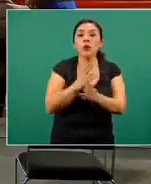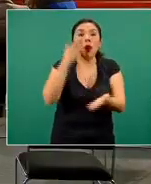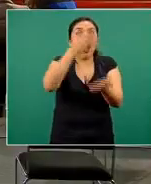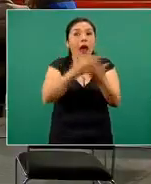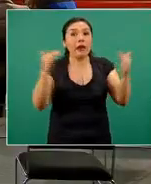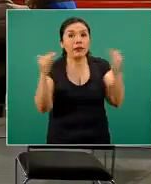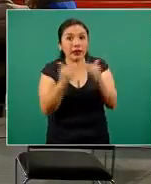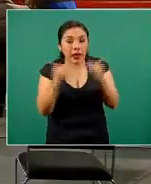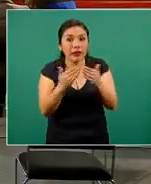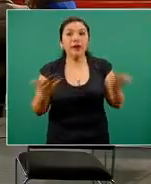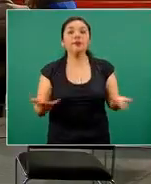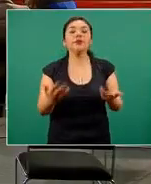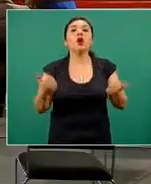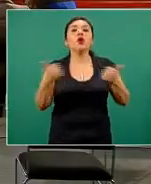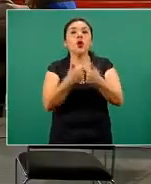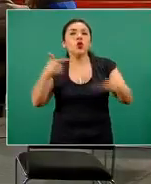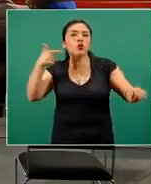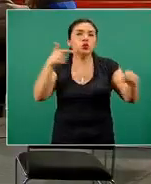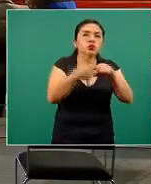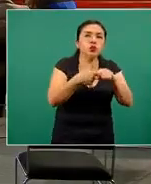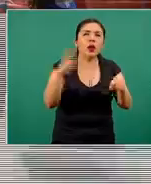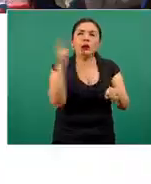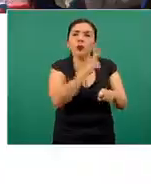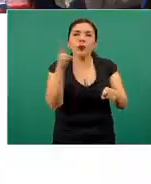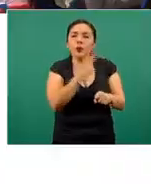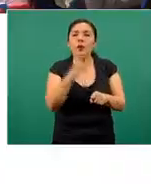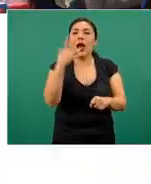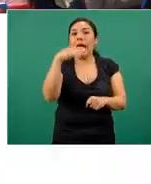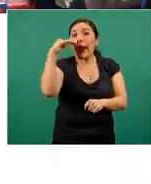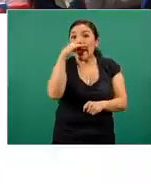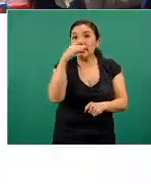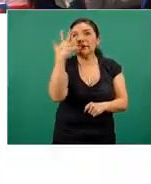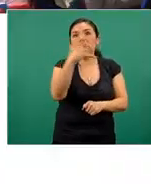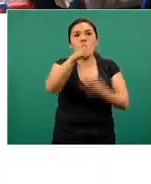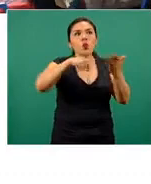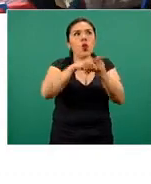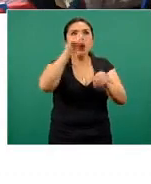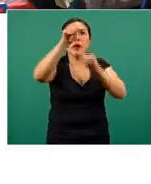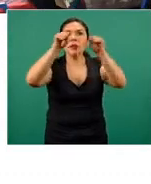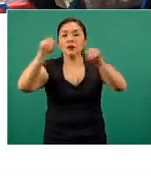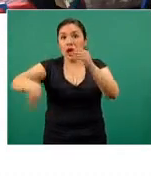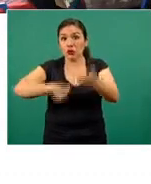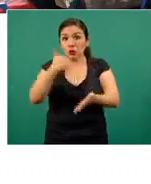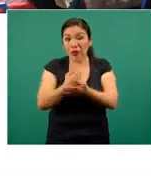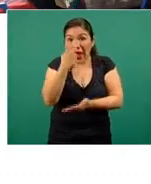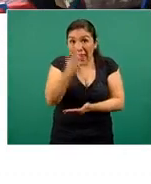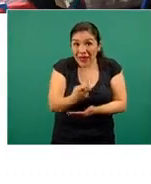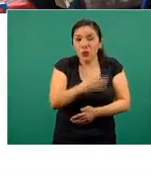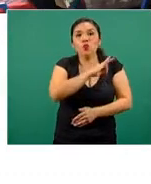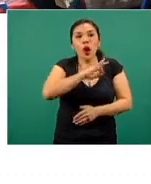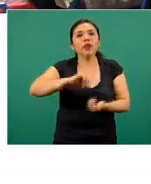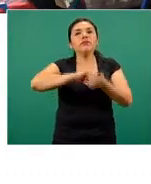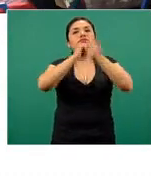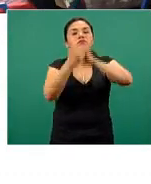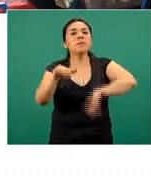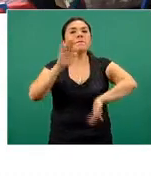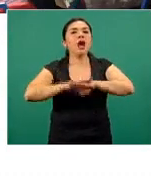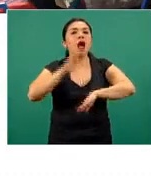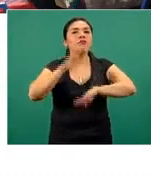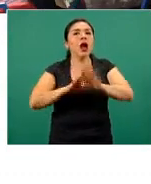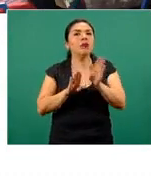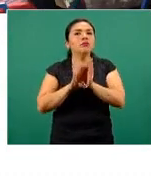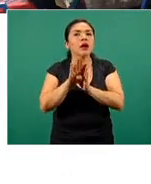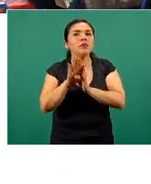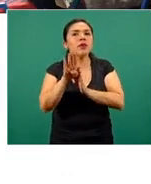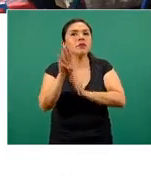el oxígeno, las cargas de oxígeno gratuita en 5 puntos de la ciudad, y todo esto lo que nos ha permitido es avanzar en